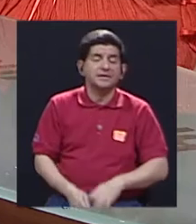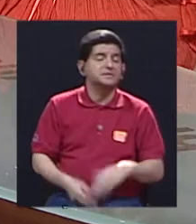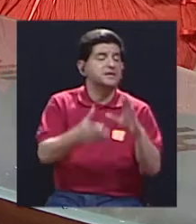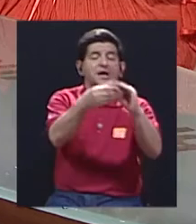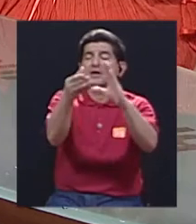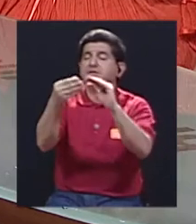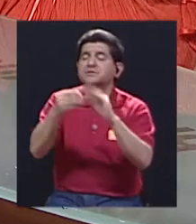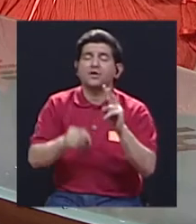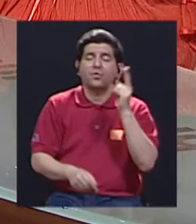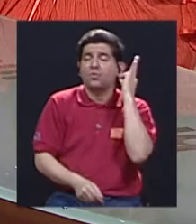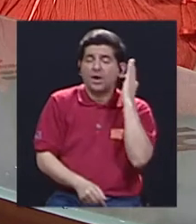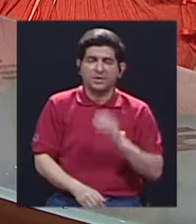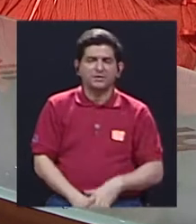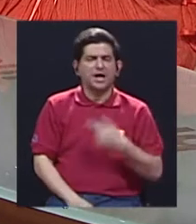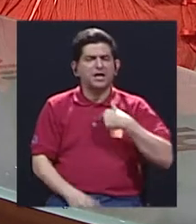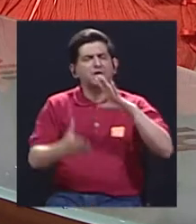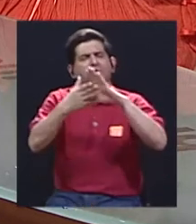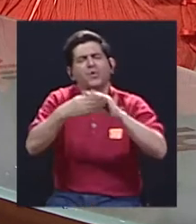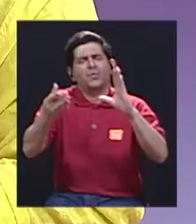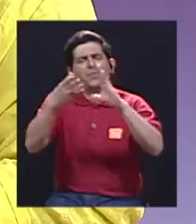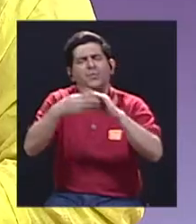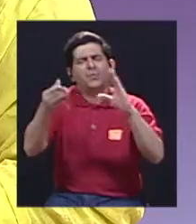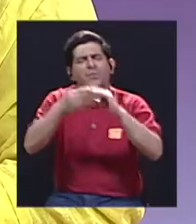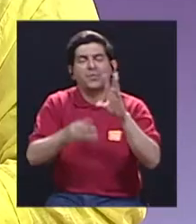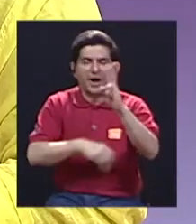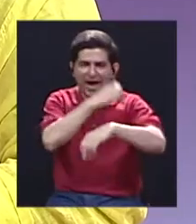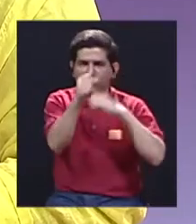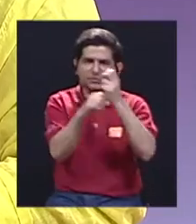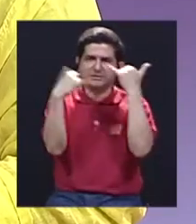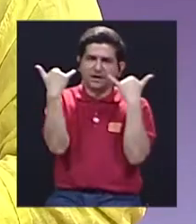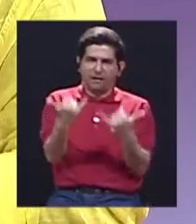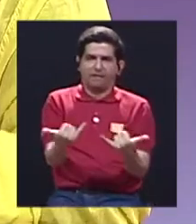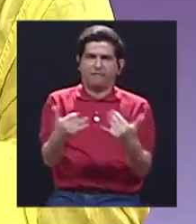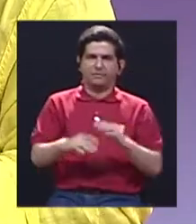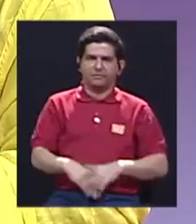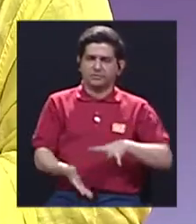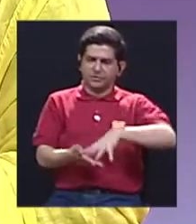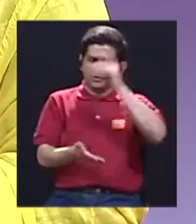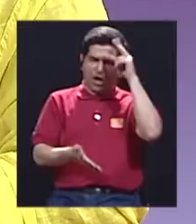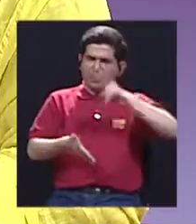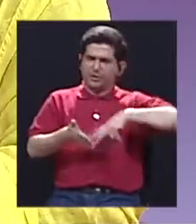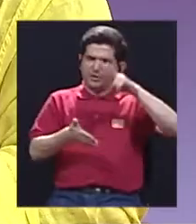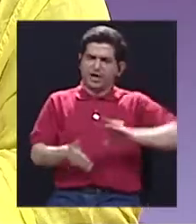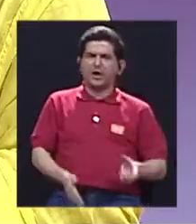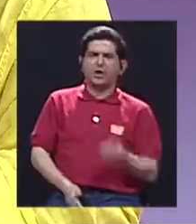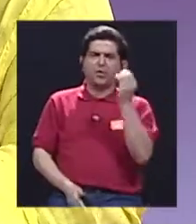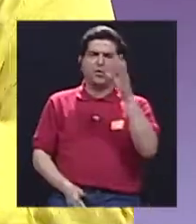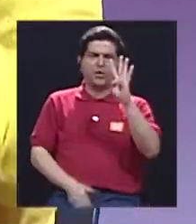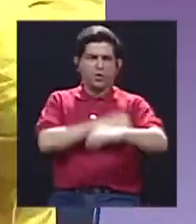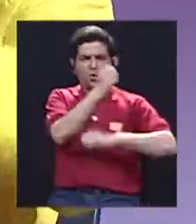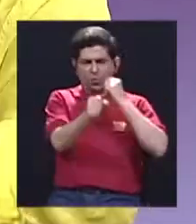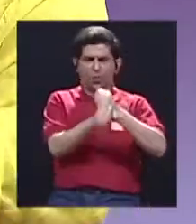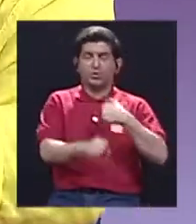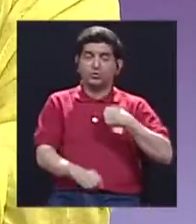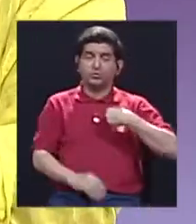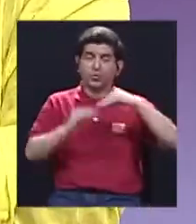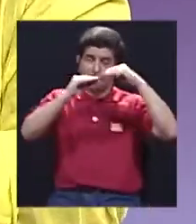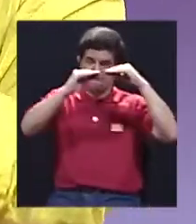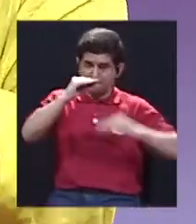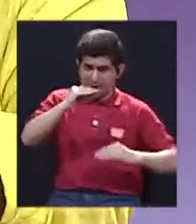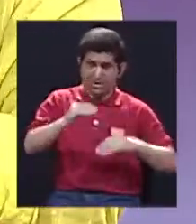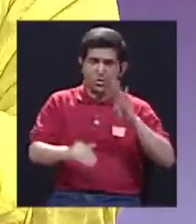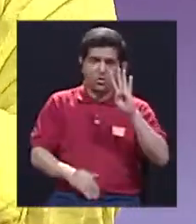las compañeras entonces yo les narraba a mis compañeras a los 6 años y aprendí a leer muy joven a los 4 años porque soy la menor